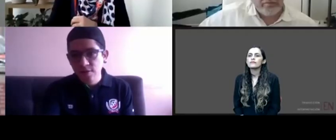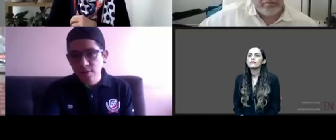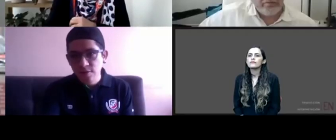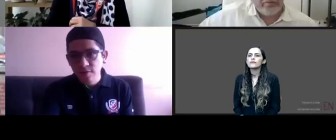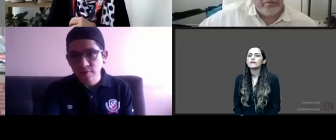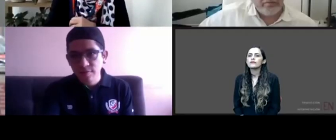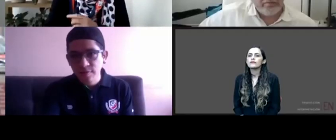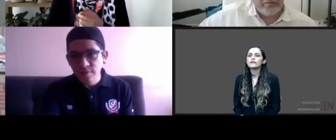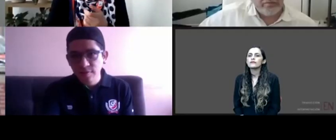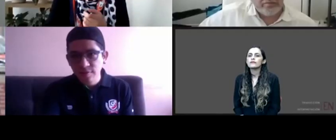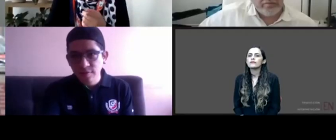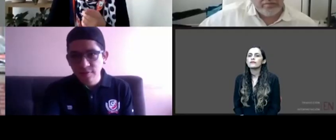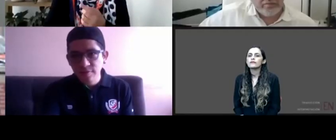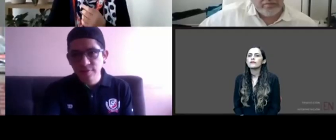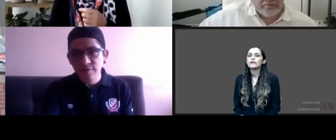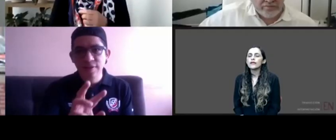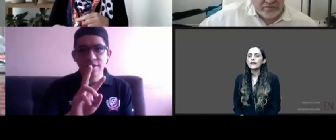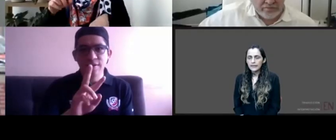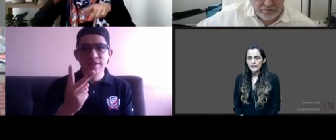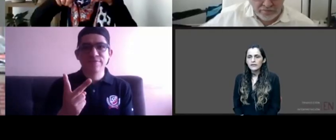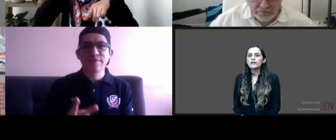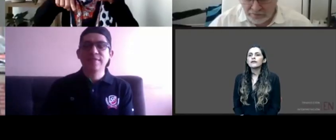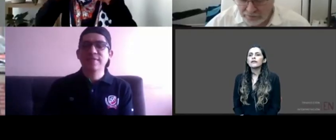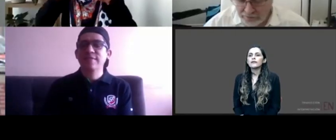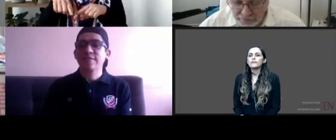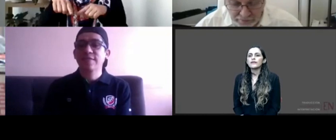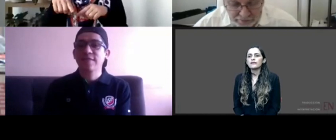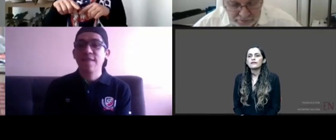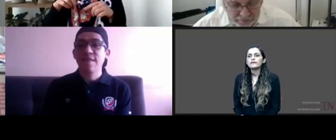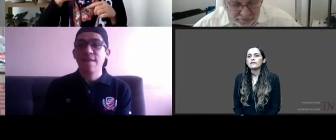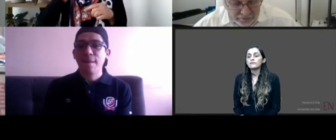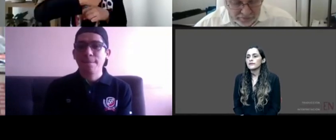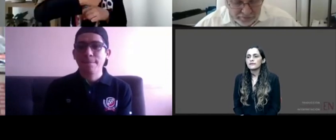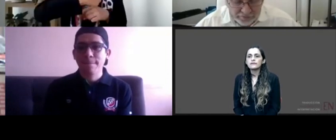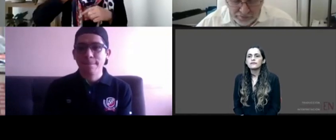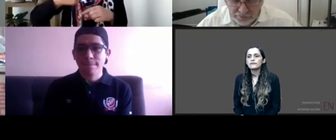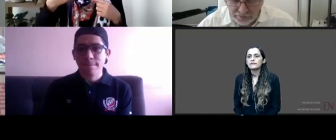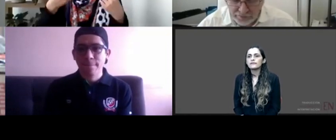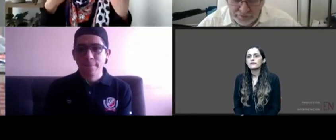Yo sugeriría, perdón,